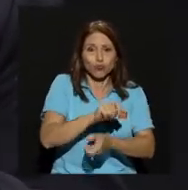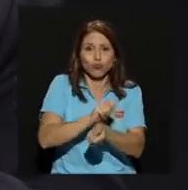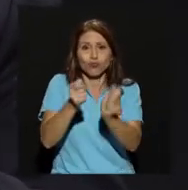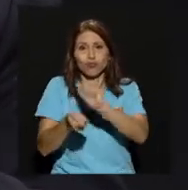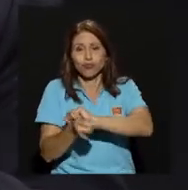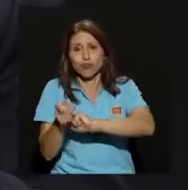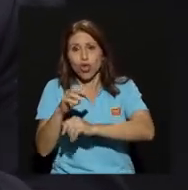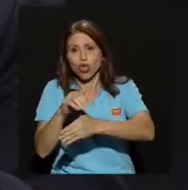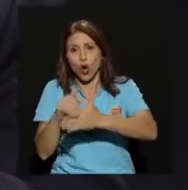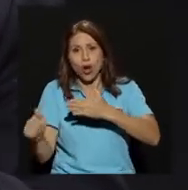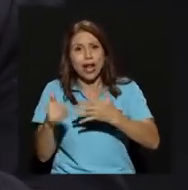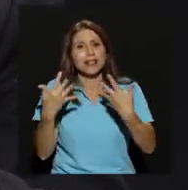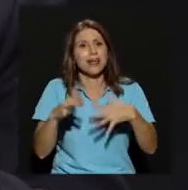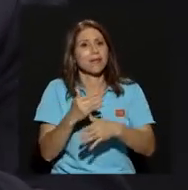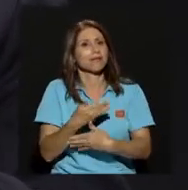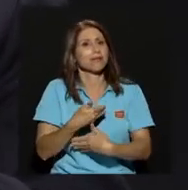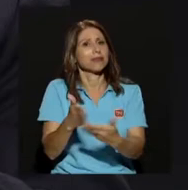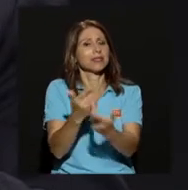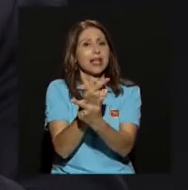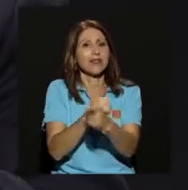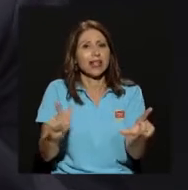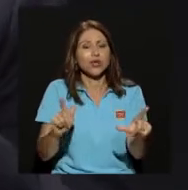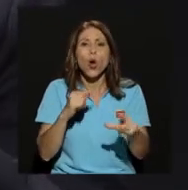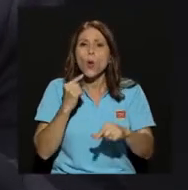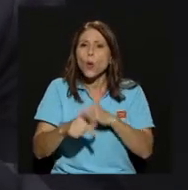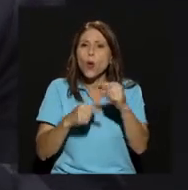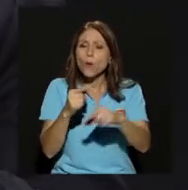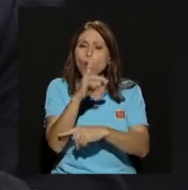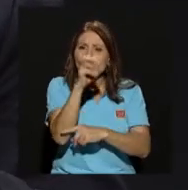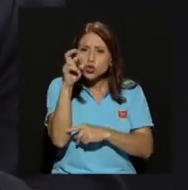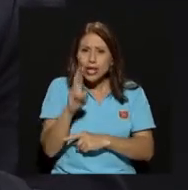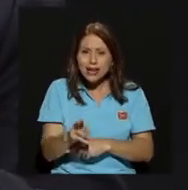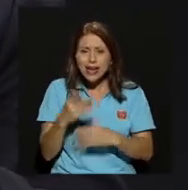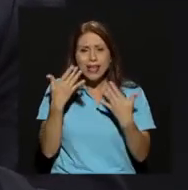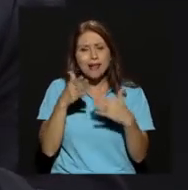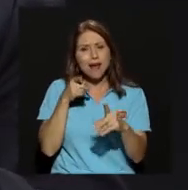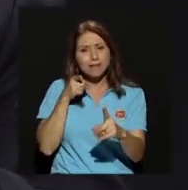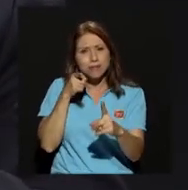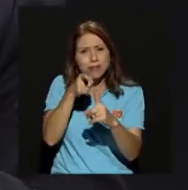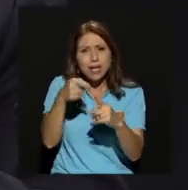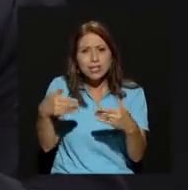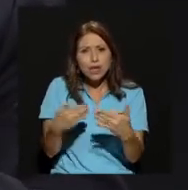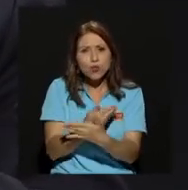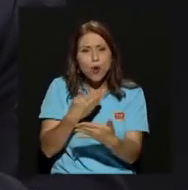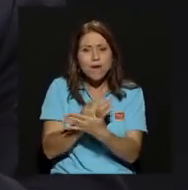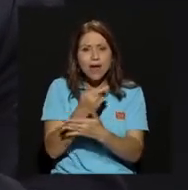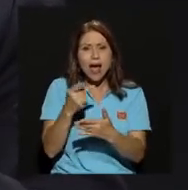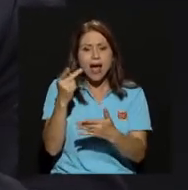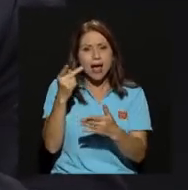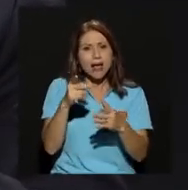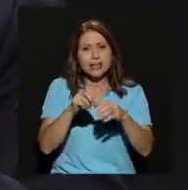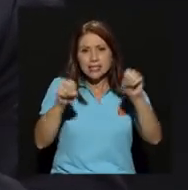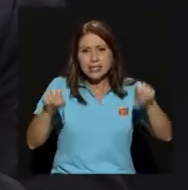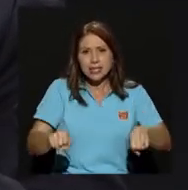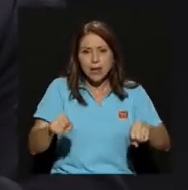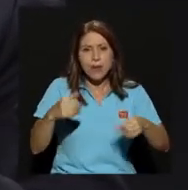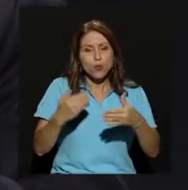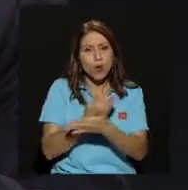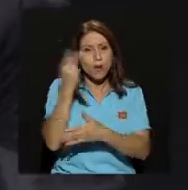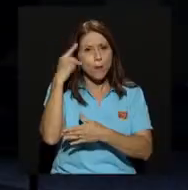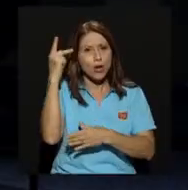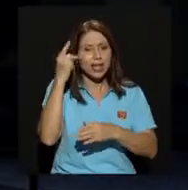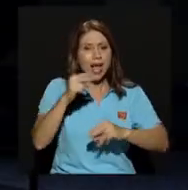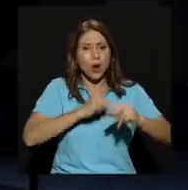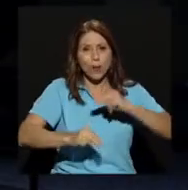orientándose hacia esa hacia ese nuevo esquema o esa nueva política política comercial